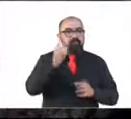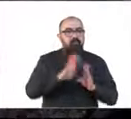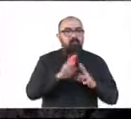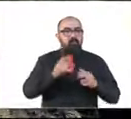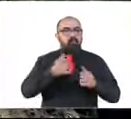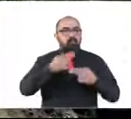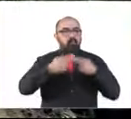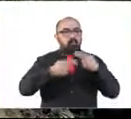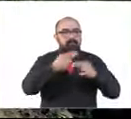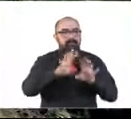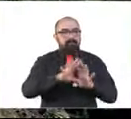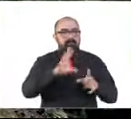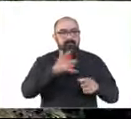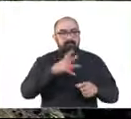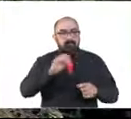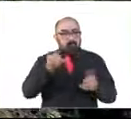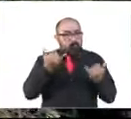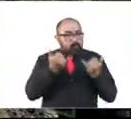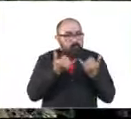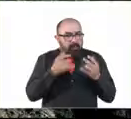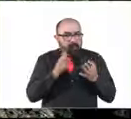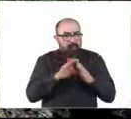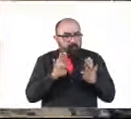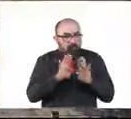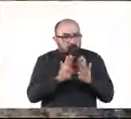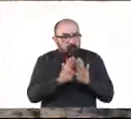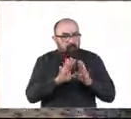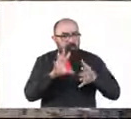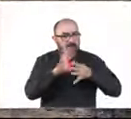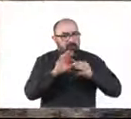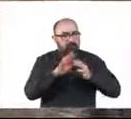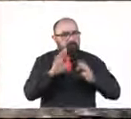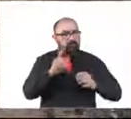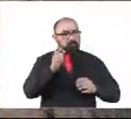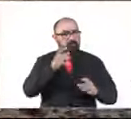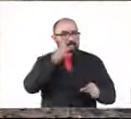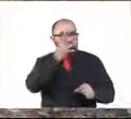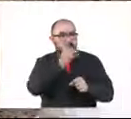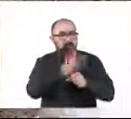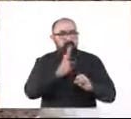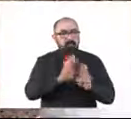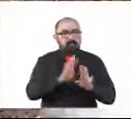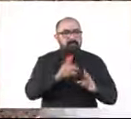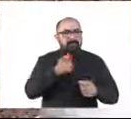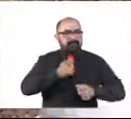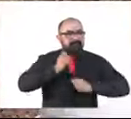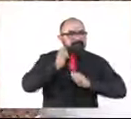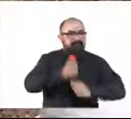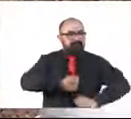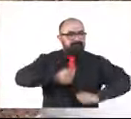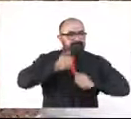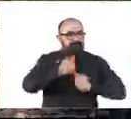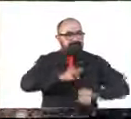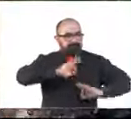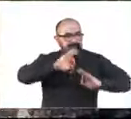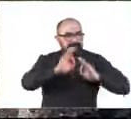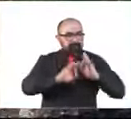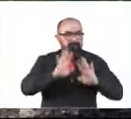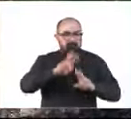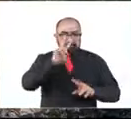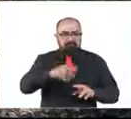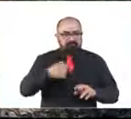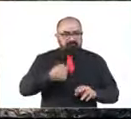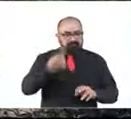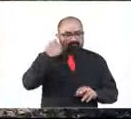humedales. De igual forma, una de las de las acciones de las que nos sentimos muy